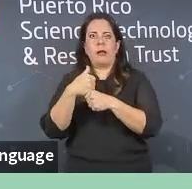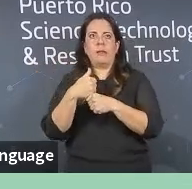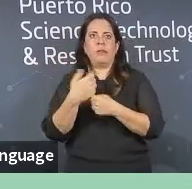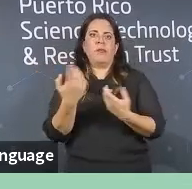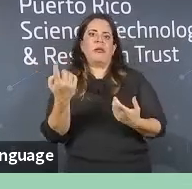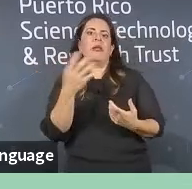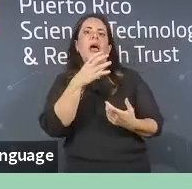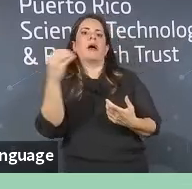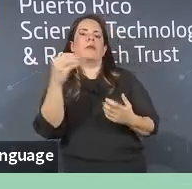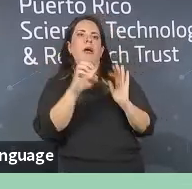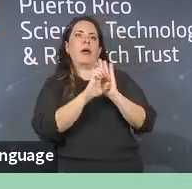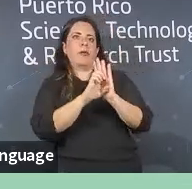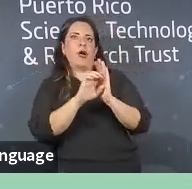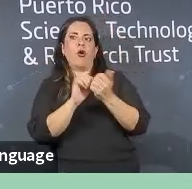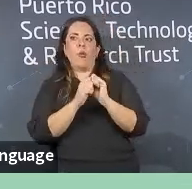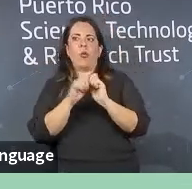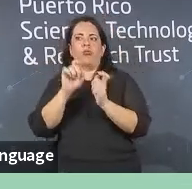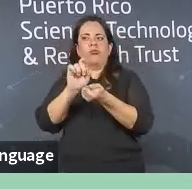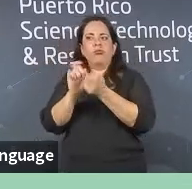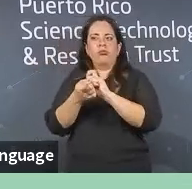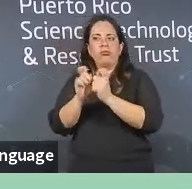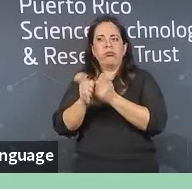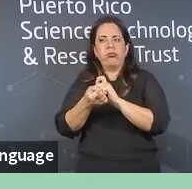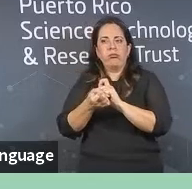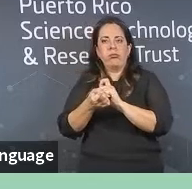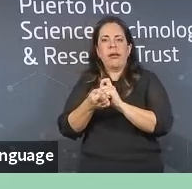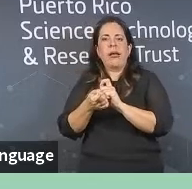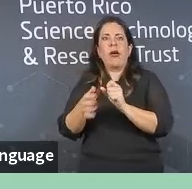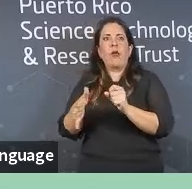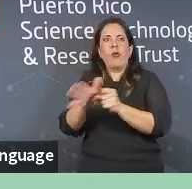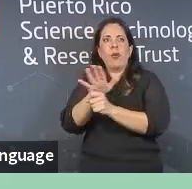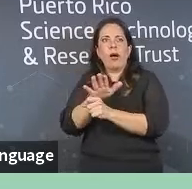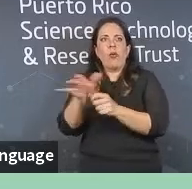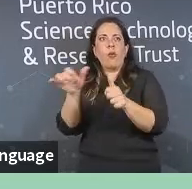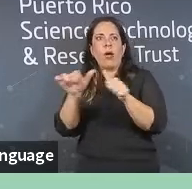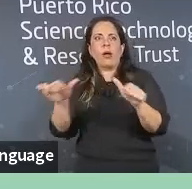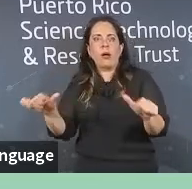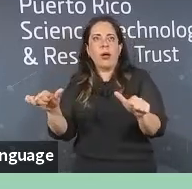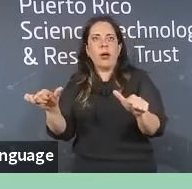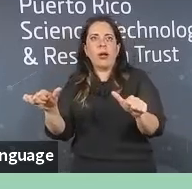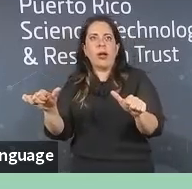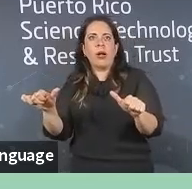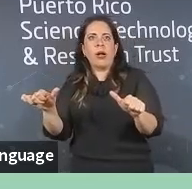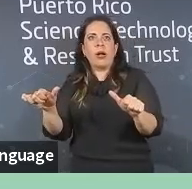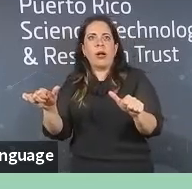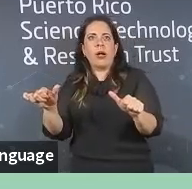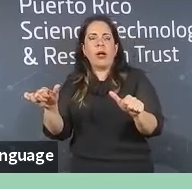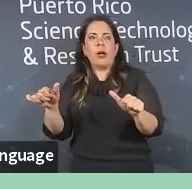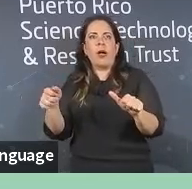ejemplo de cómo hacer una calibración que puede cubrir cualquier tipo de publicación, cualquier